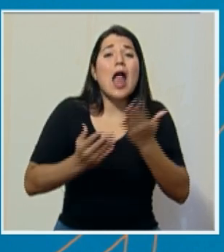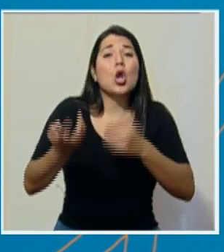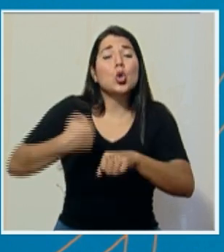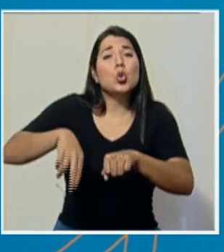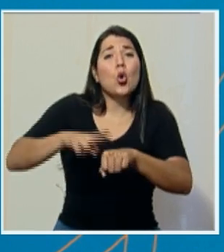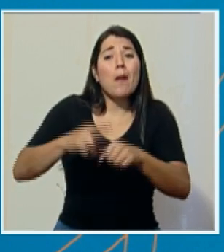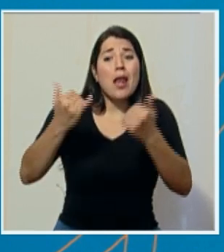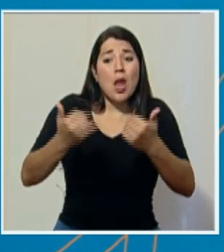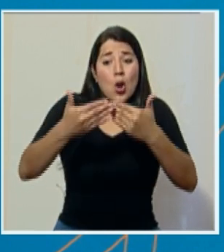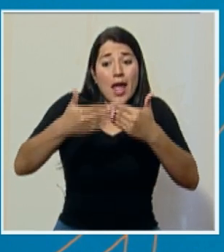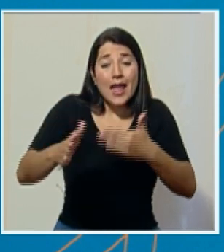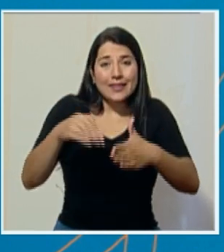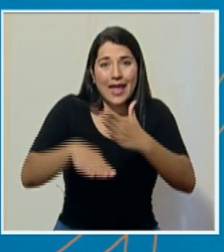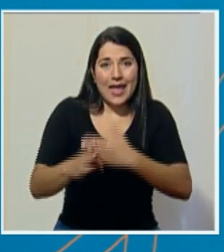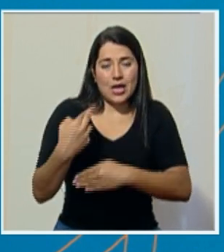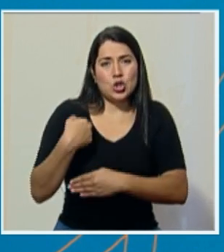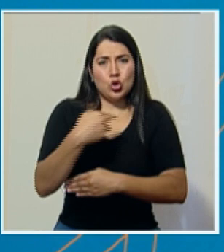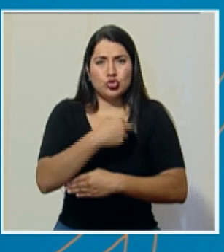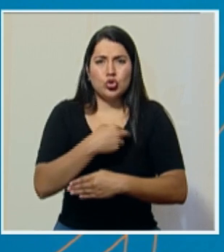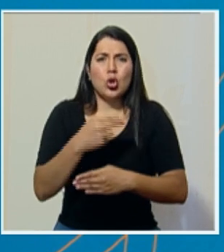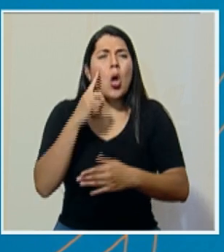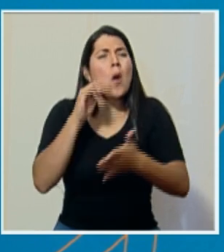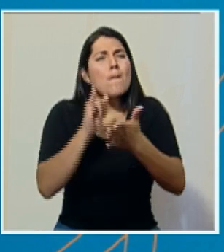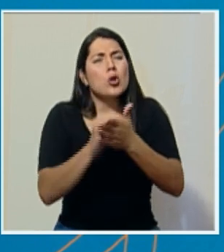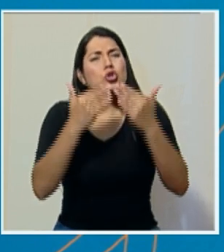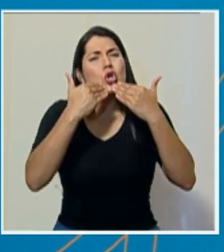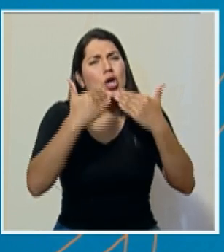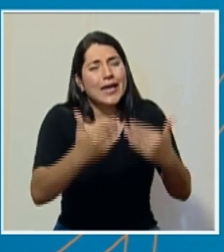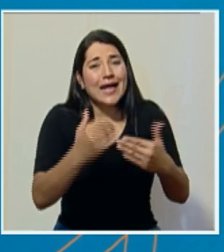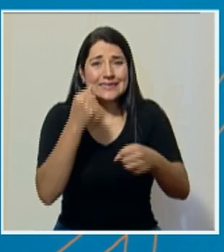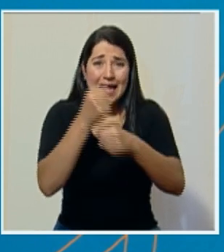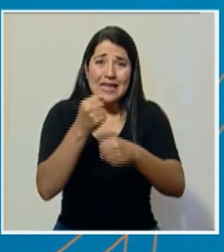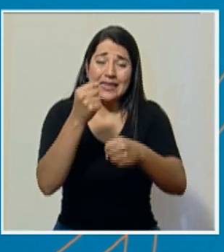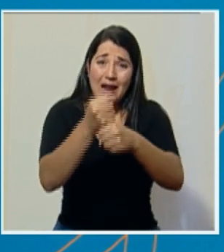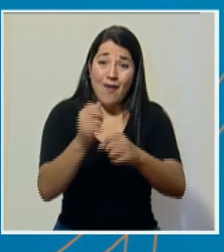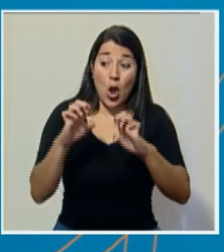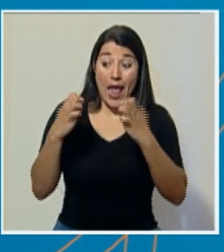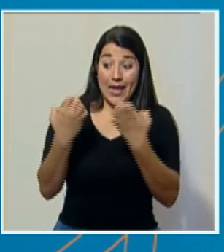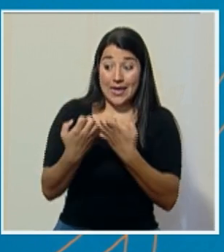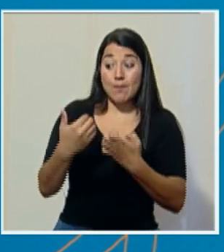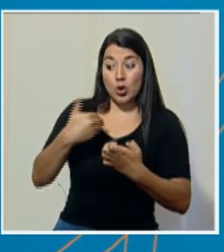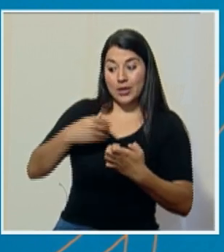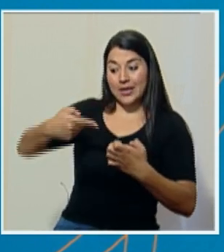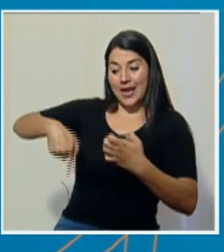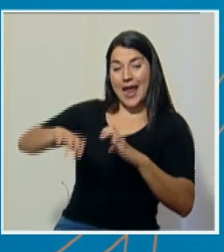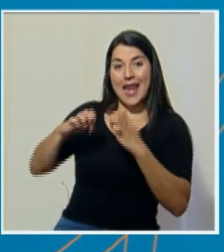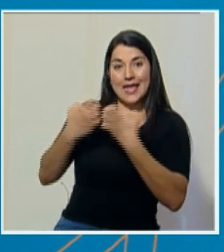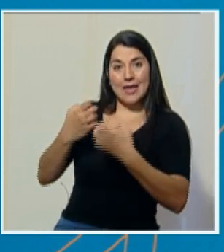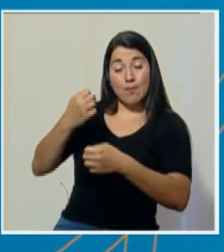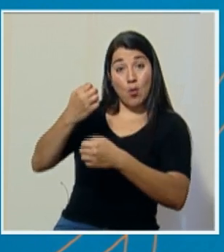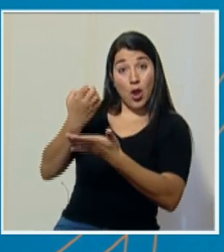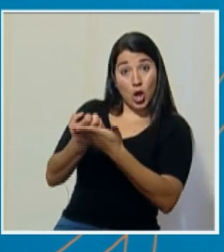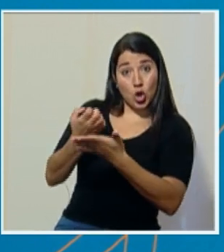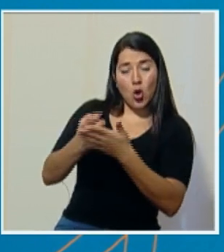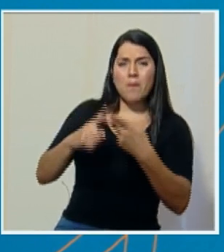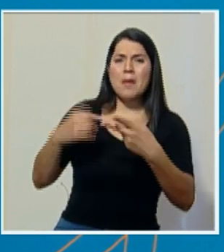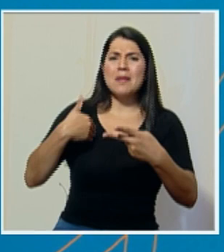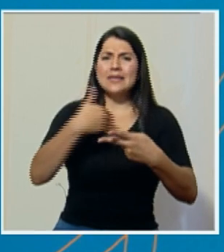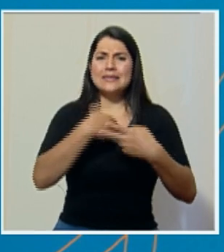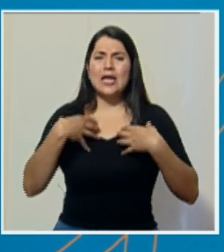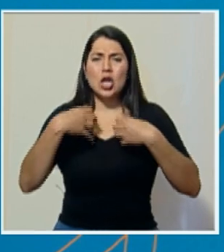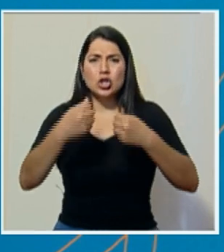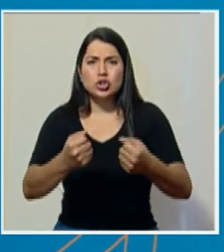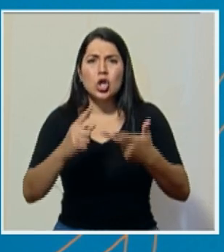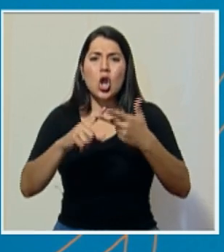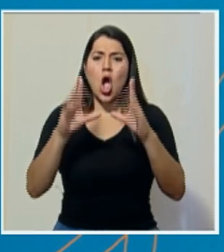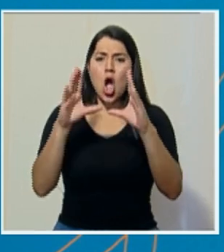lo tanto, por eso, gracias a un trabajo en equipo, no solo del equipo económico, sino del equipo de salud, comisión de emergencias, liderado